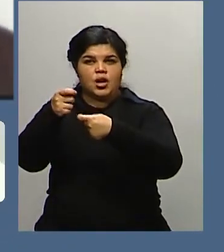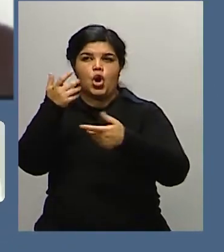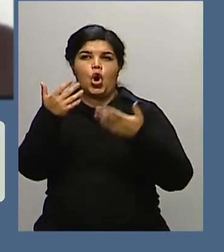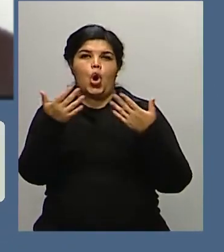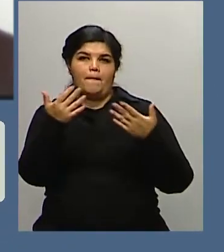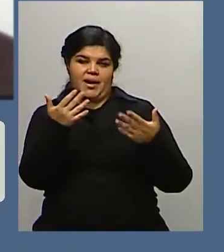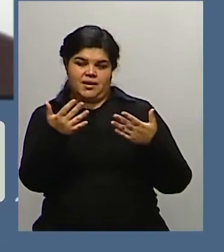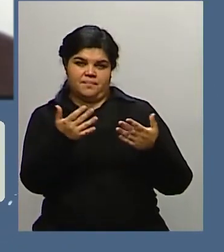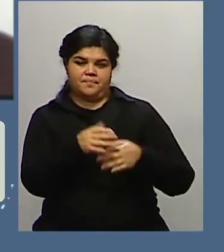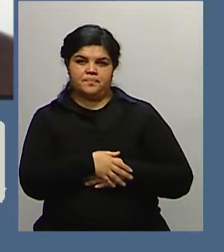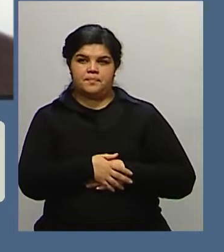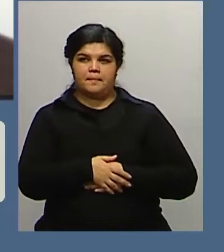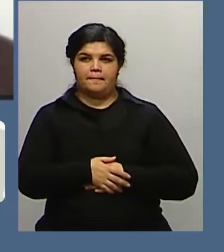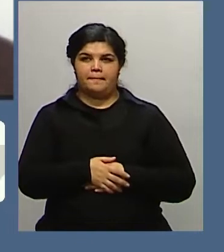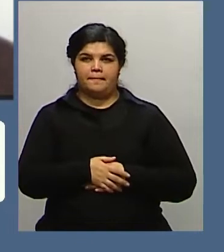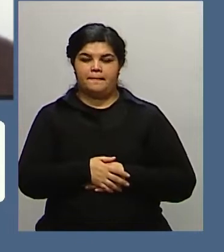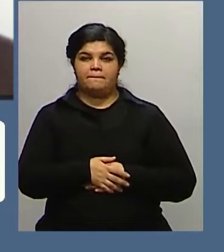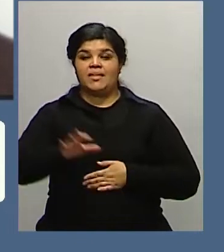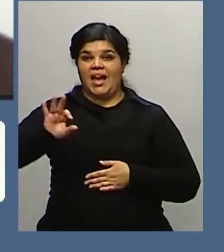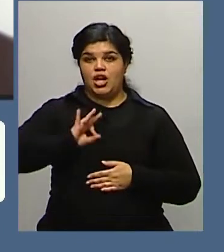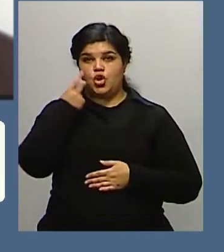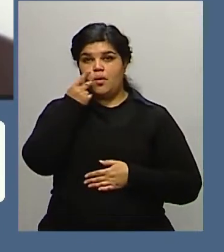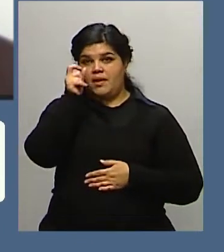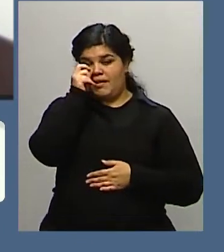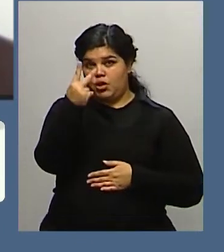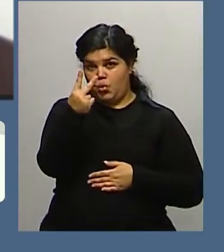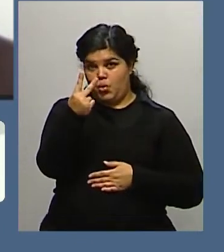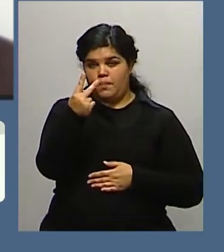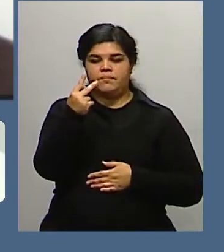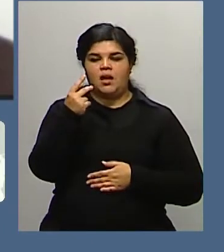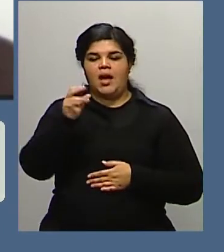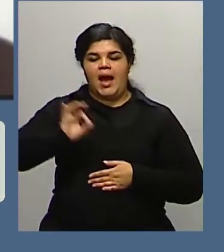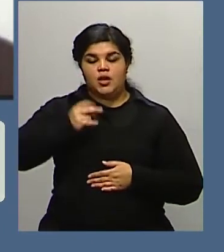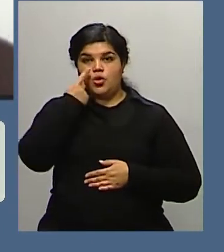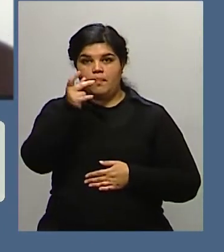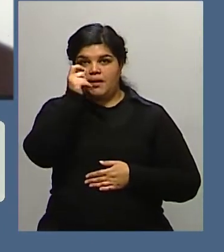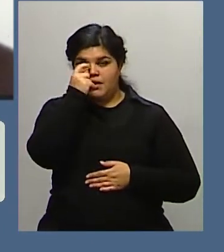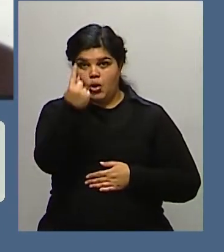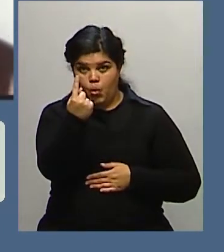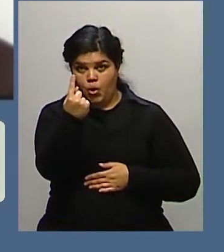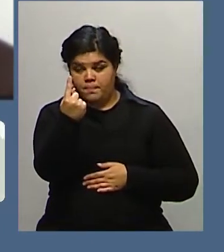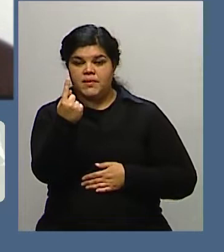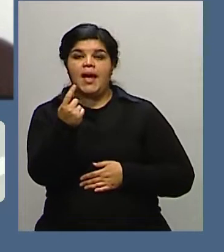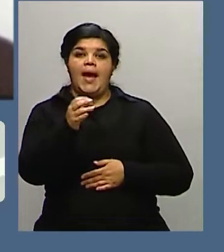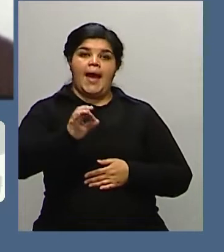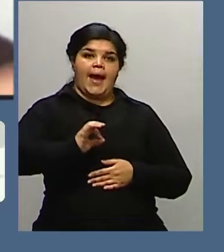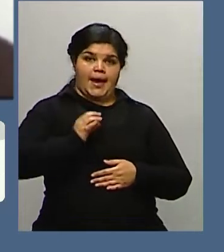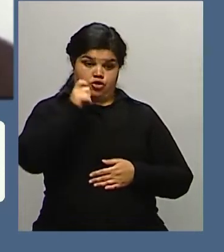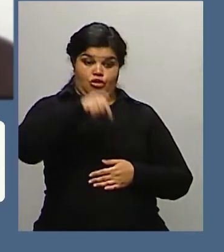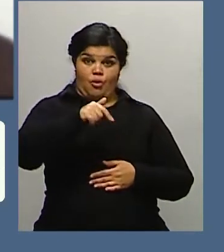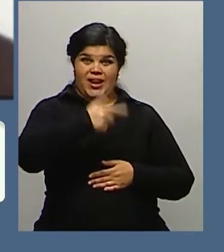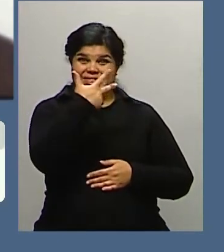cuarto trimestre del año 2021, 6,8% de aumento, y con el promedio del 21,